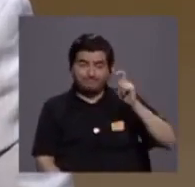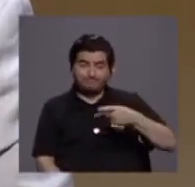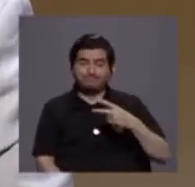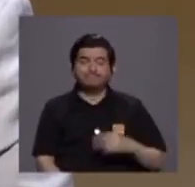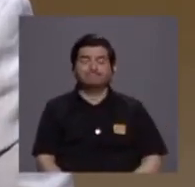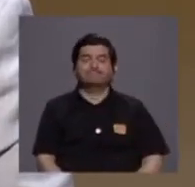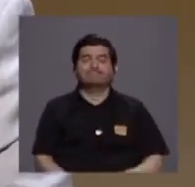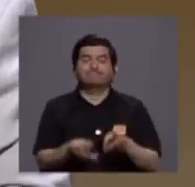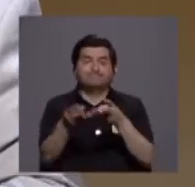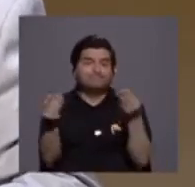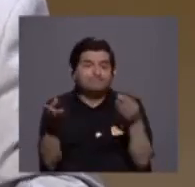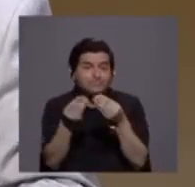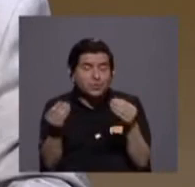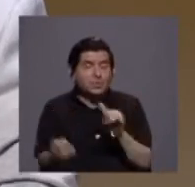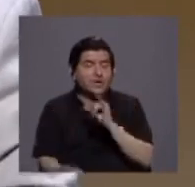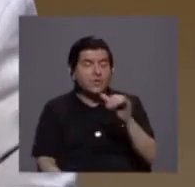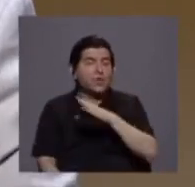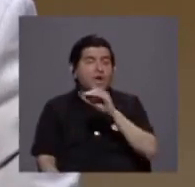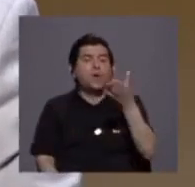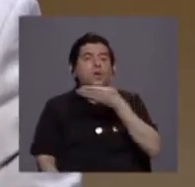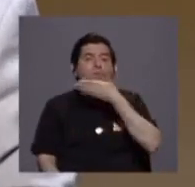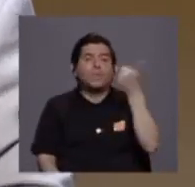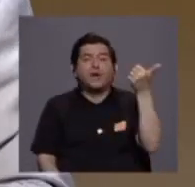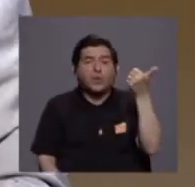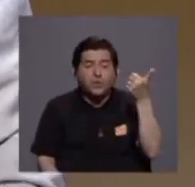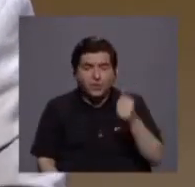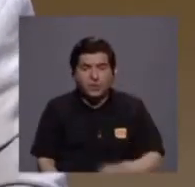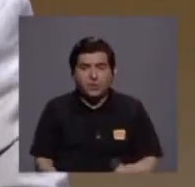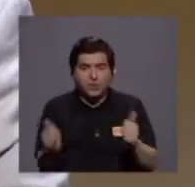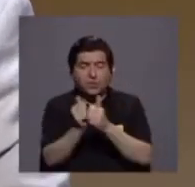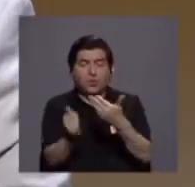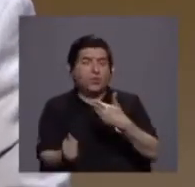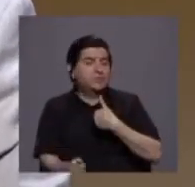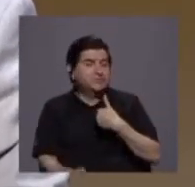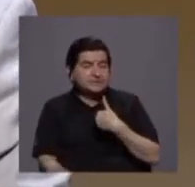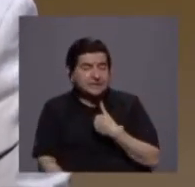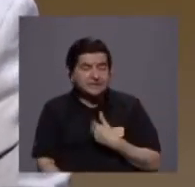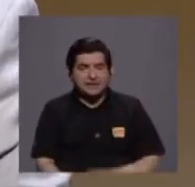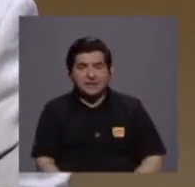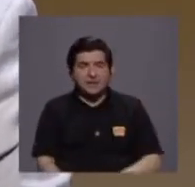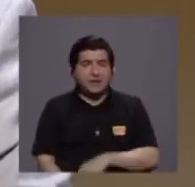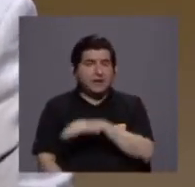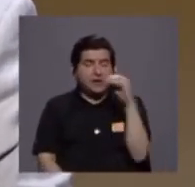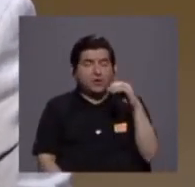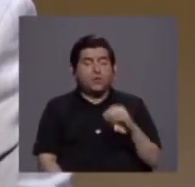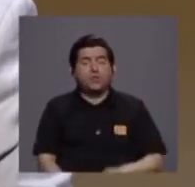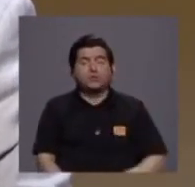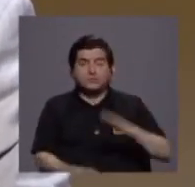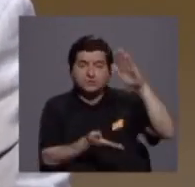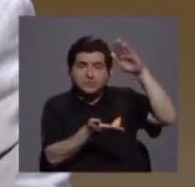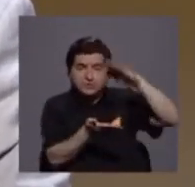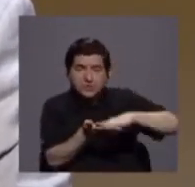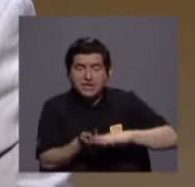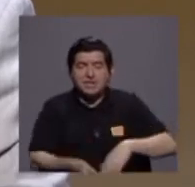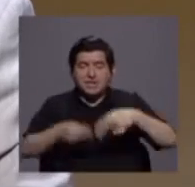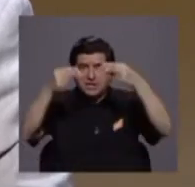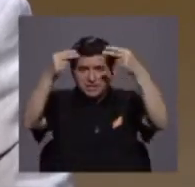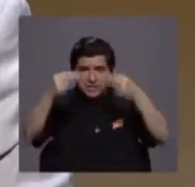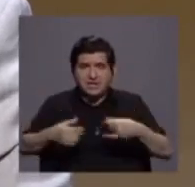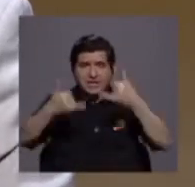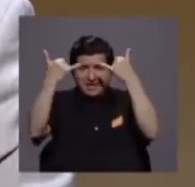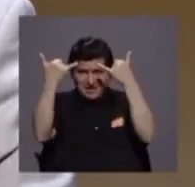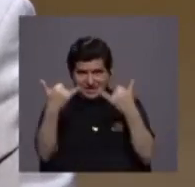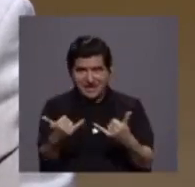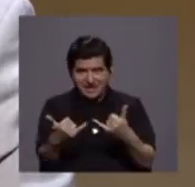cómo producimos igual o mejor con lo que tenemos, incluso si vienen recortes presupuestarios que ya